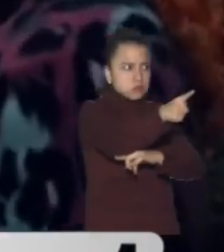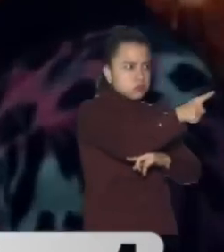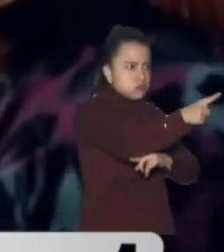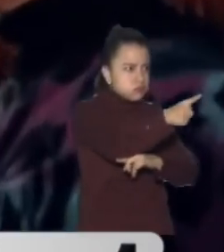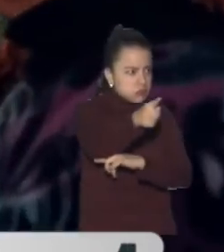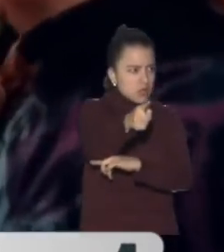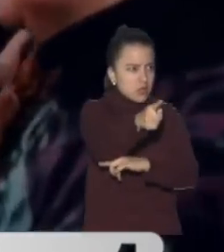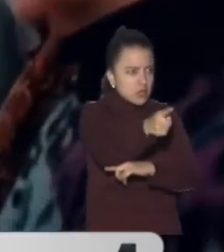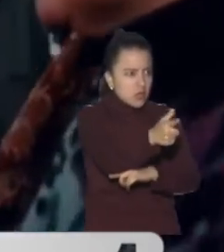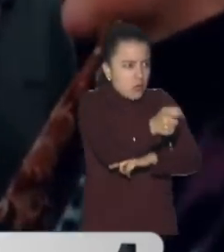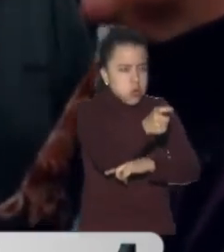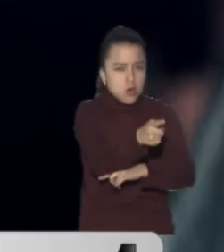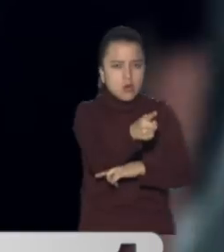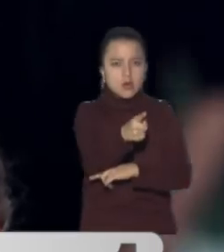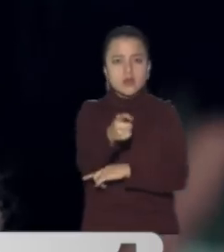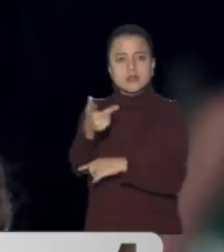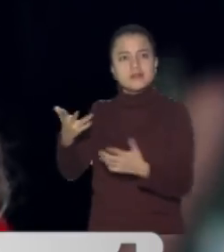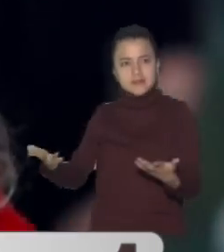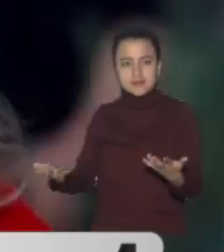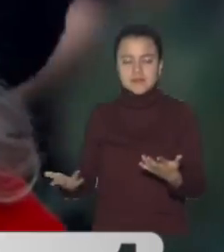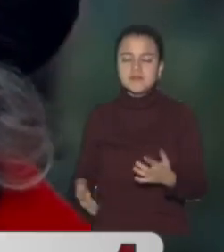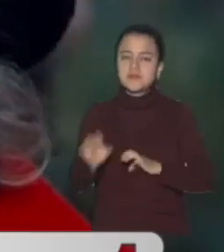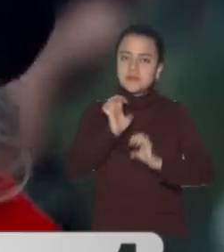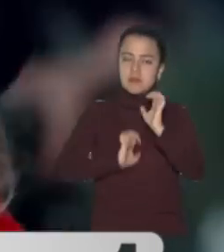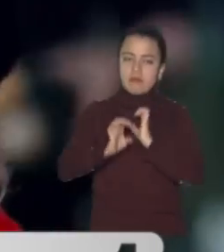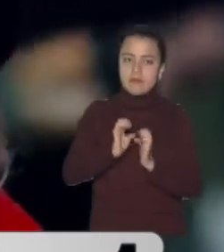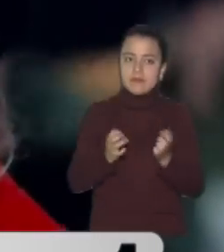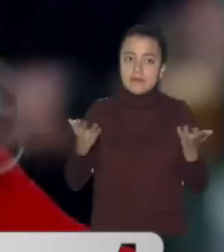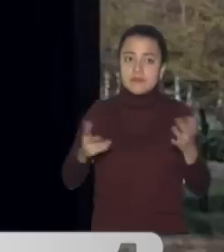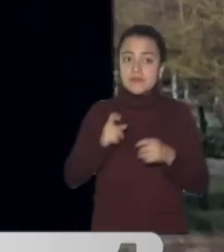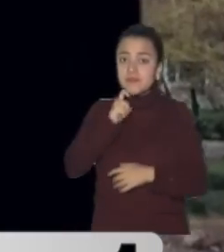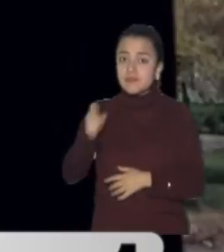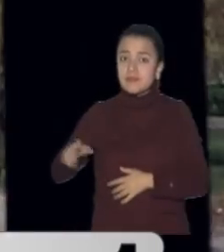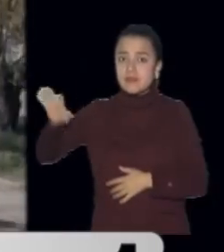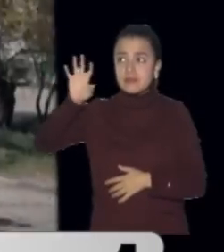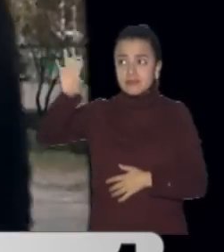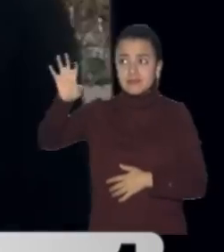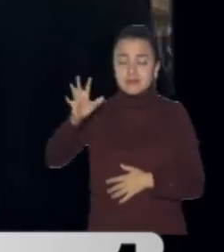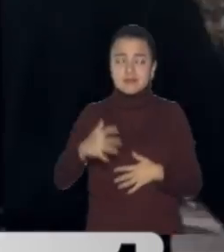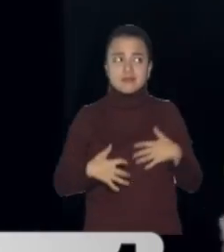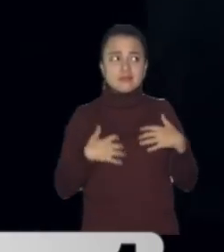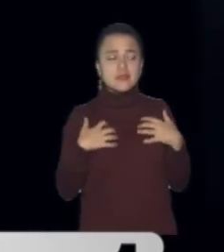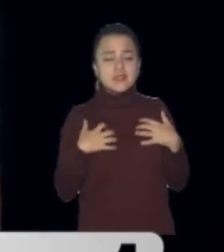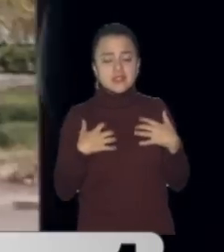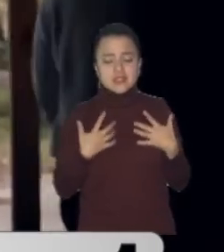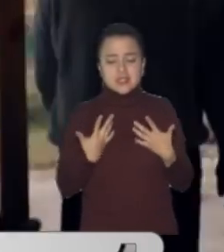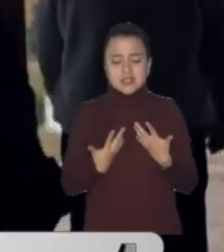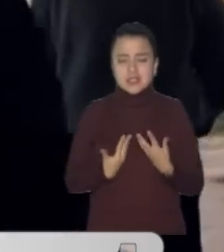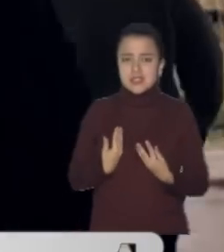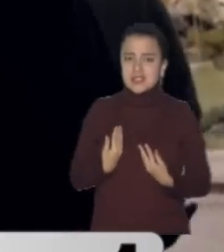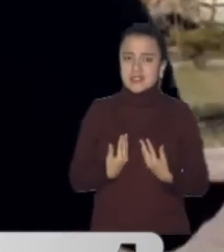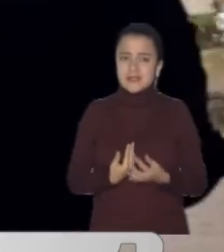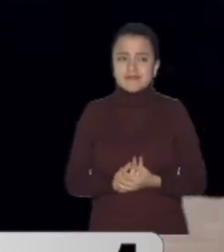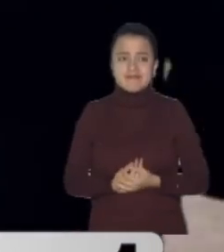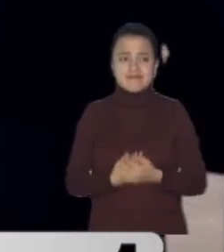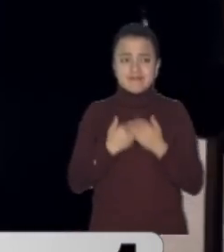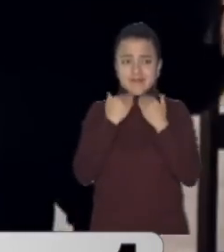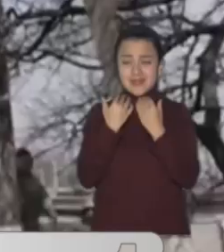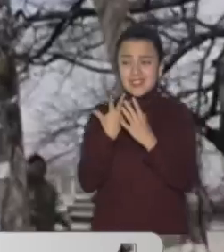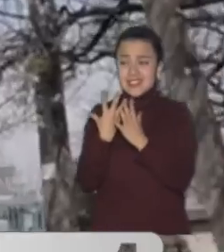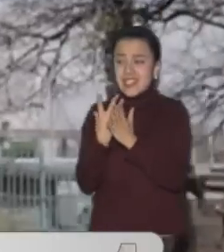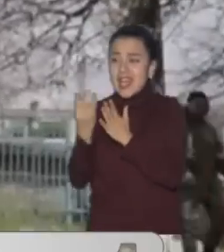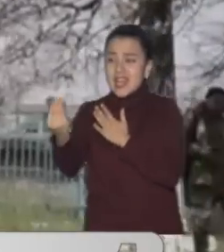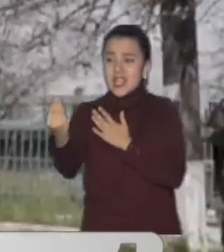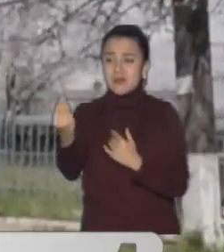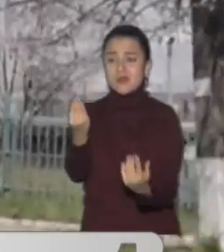los principales centros de producción química en el este de Ucrania, tienen miedo de alejarse de sus casas debido a que las tropas rusas ya rodean toda la